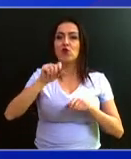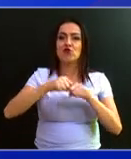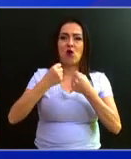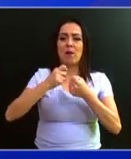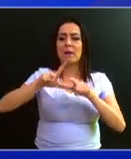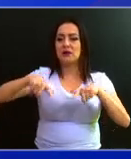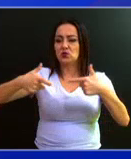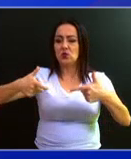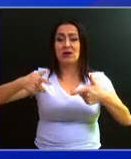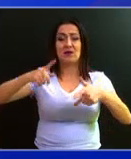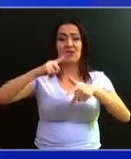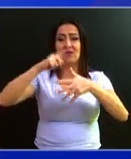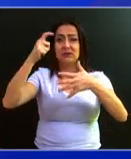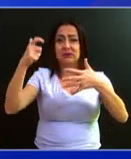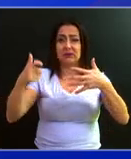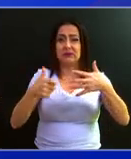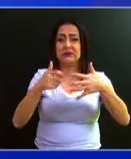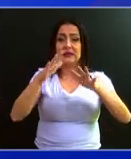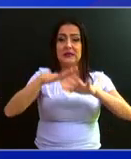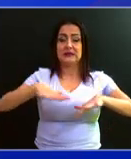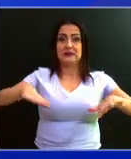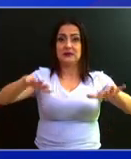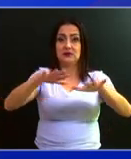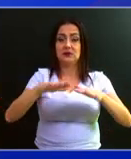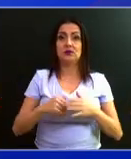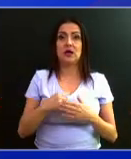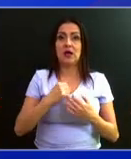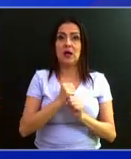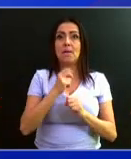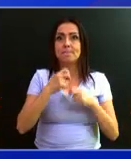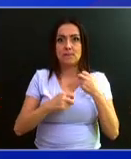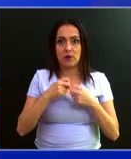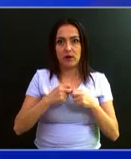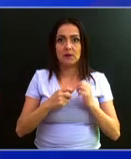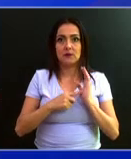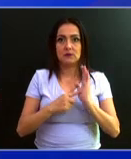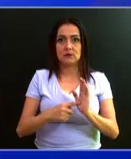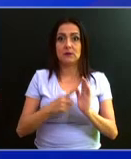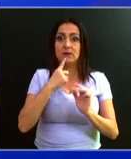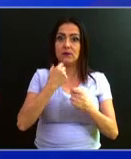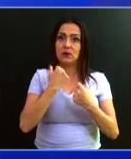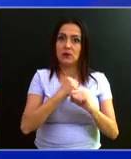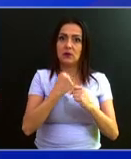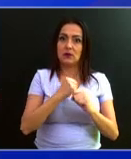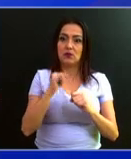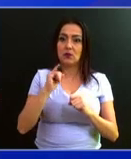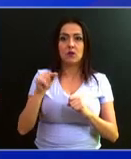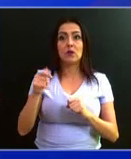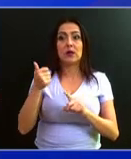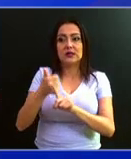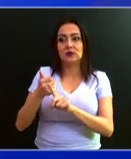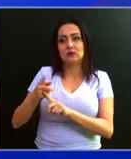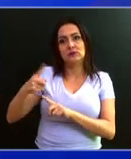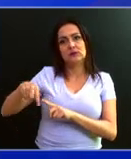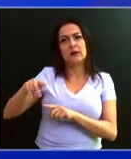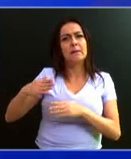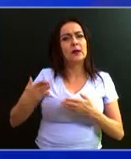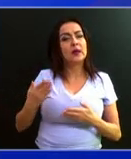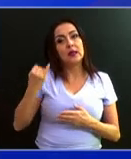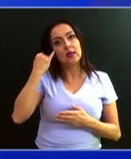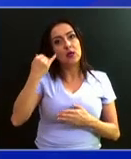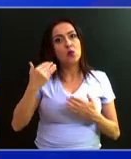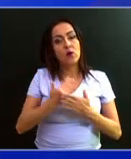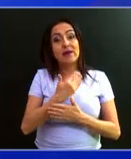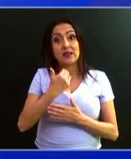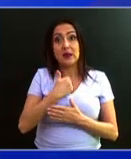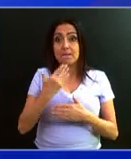otras situaciones, lo cual les convierte en que eso se haga una problemática tanto para la municipalidad como para ellos. Pero ¿qué iniciativa